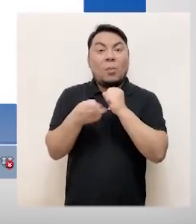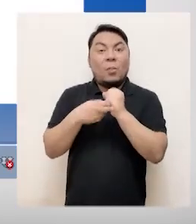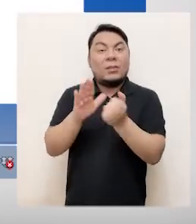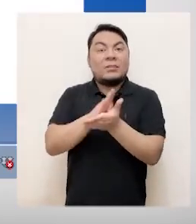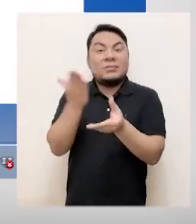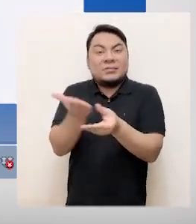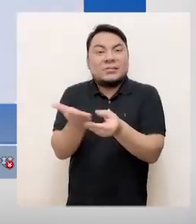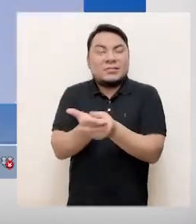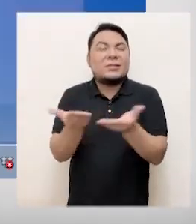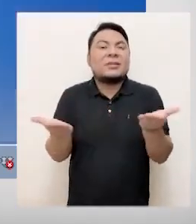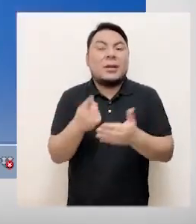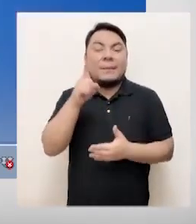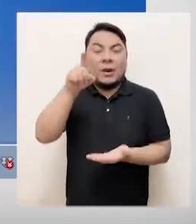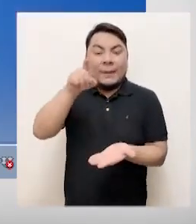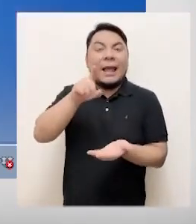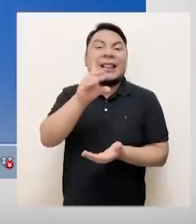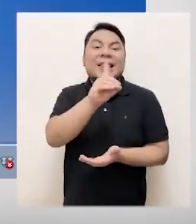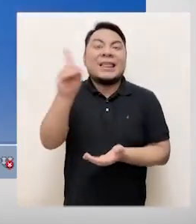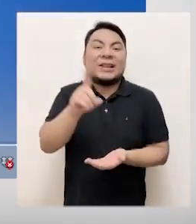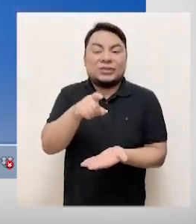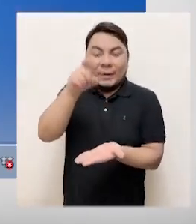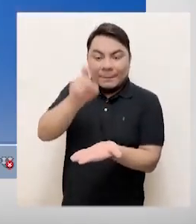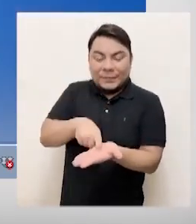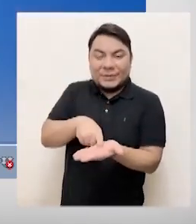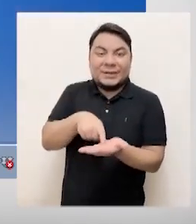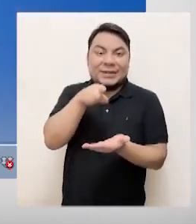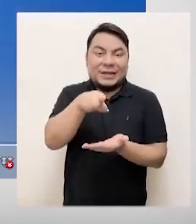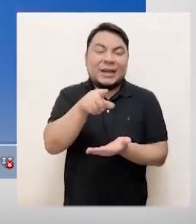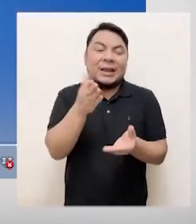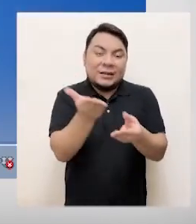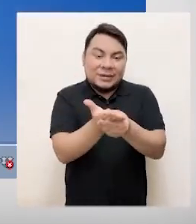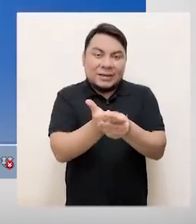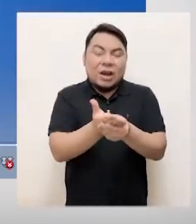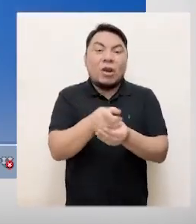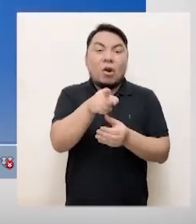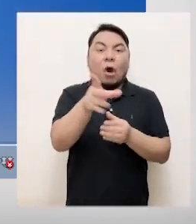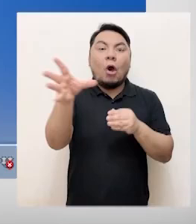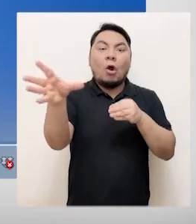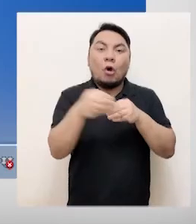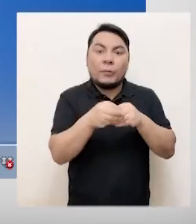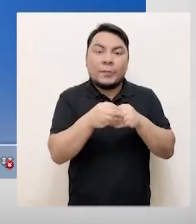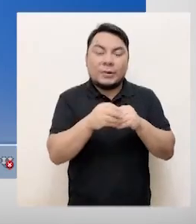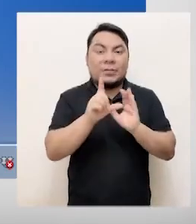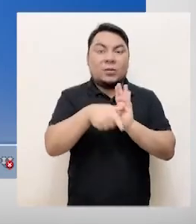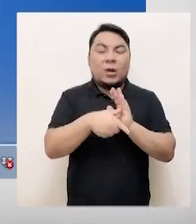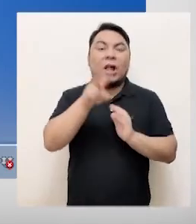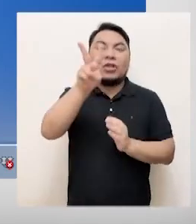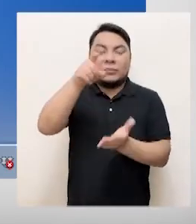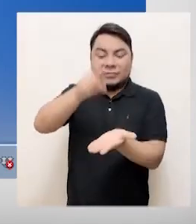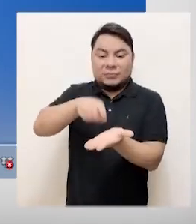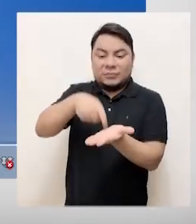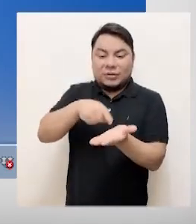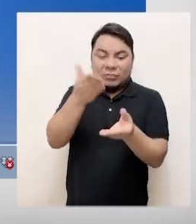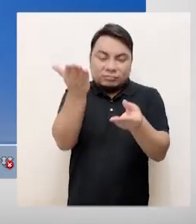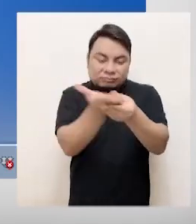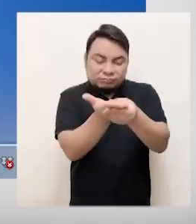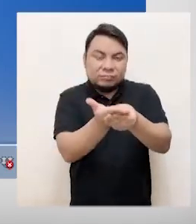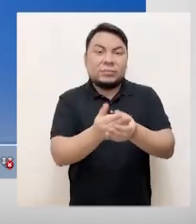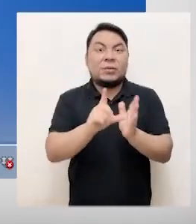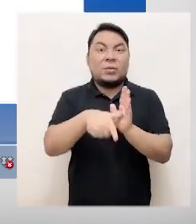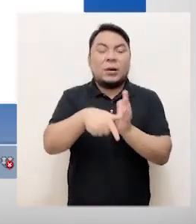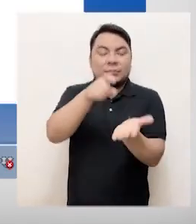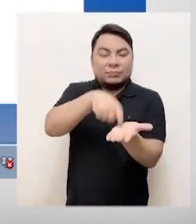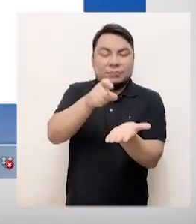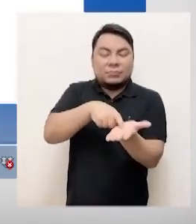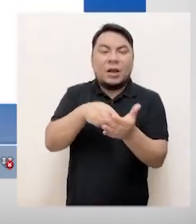Para poder guardar un documento, debe darle clic derecho en el archivo, clic en Copiar, luego doble clic a la